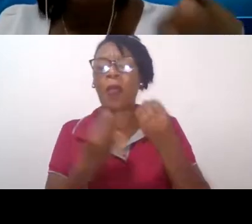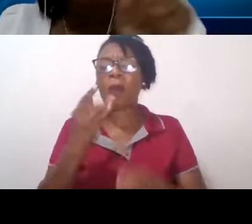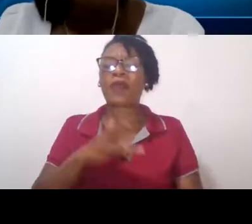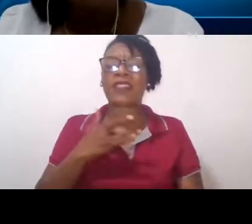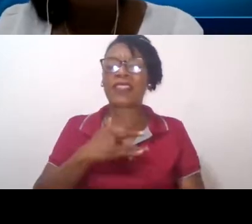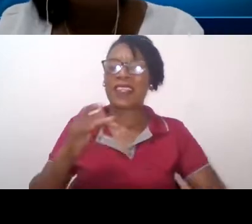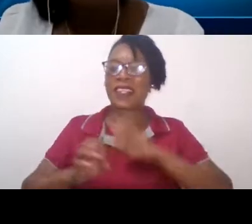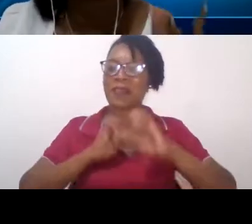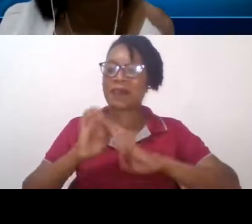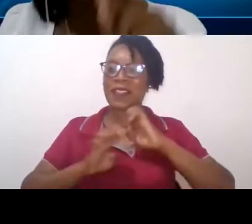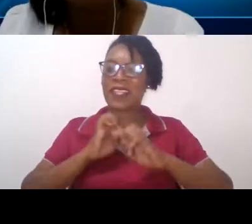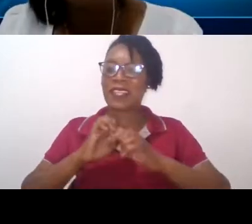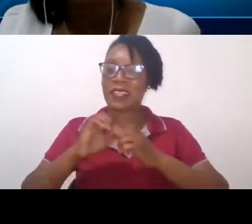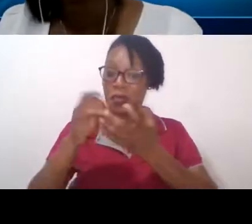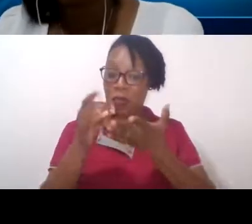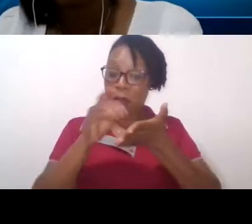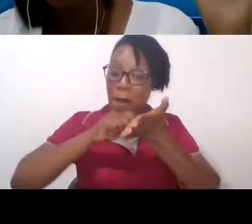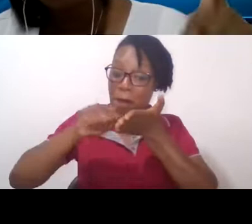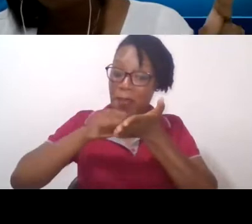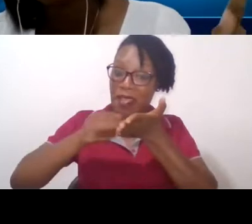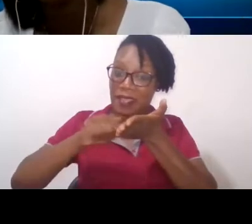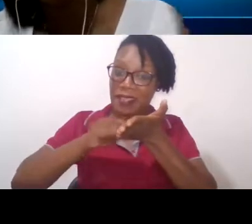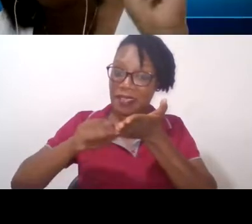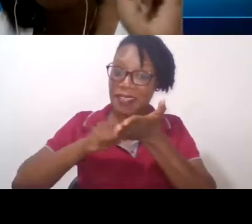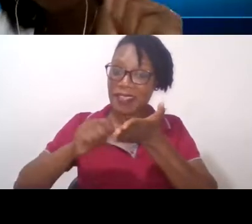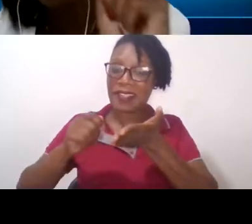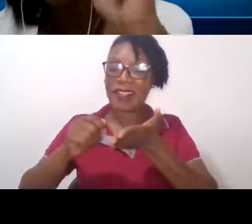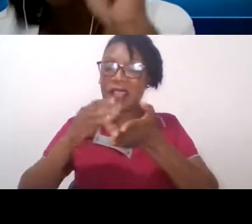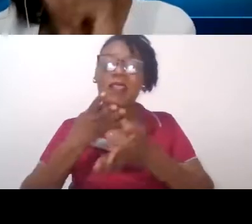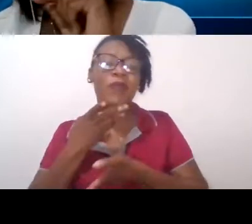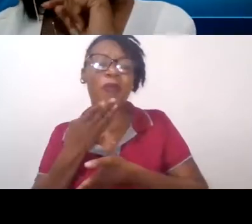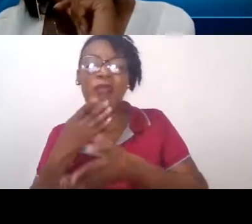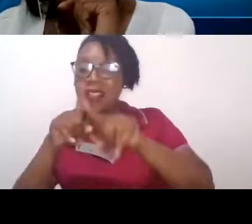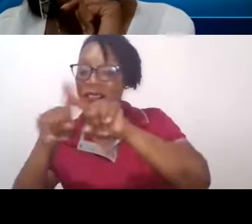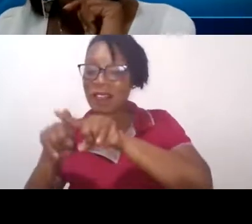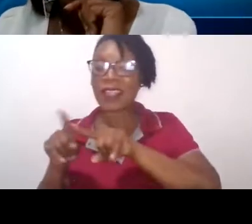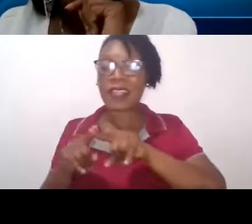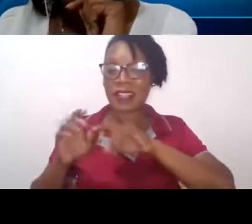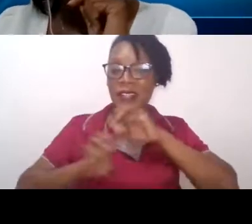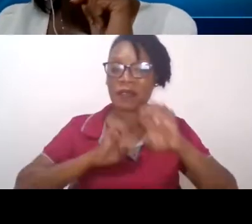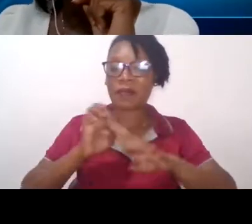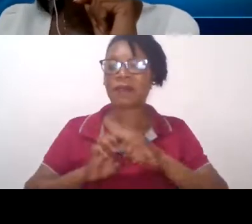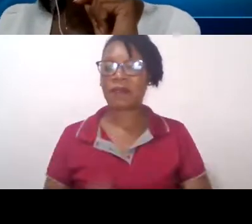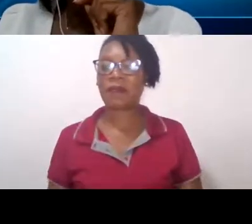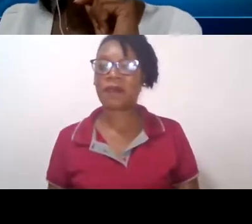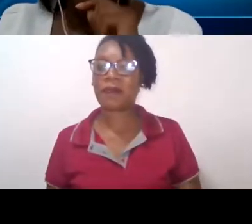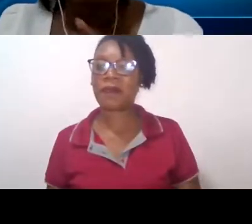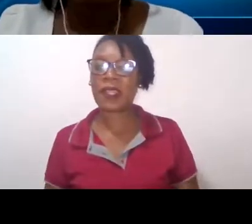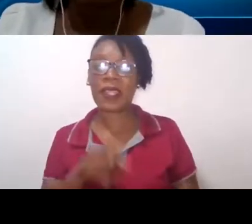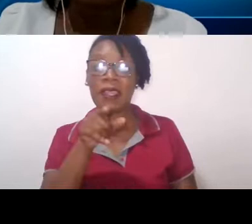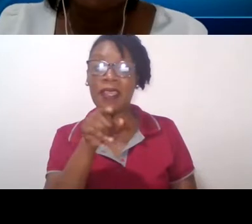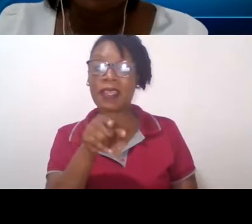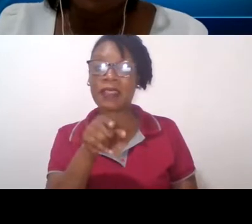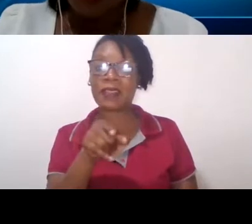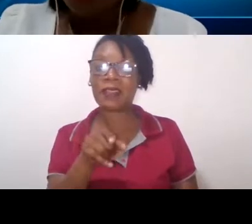este coloreo de las emociones, inclusive, ustedes lo pueden utilizar con el recurso del tren de las emociones. Y esto es lo que yo